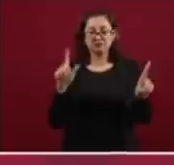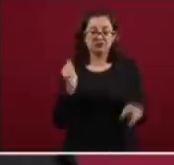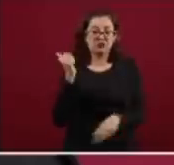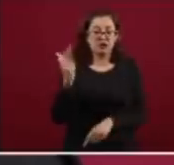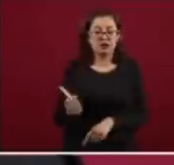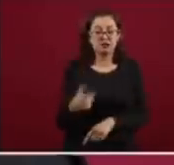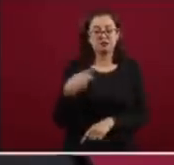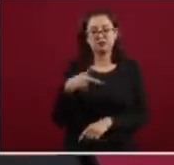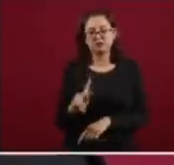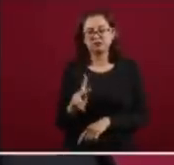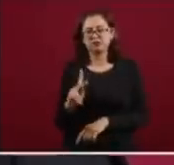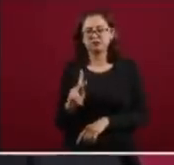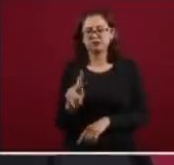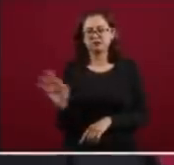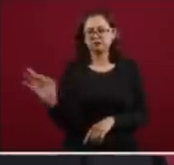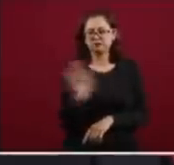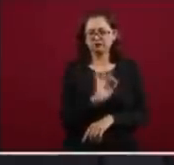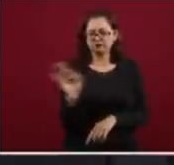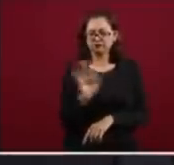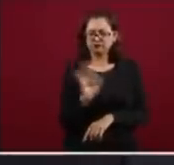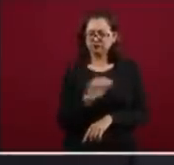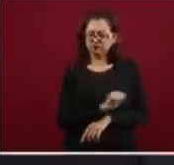pero si no es por eso